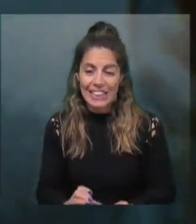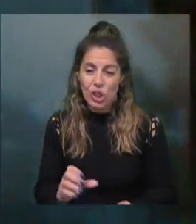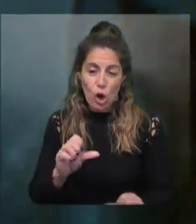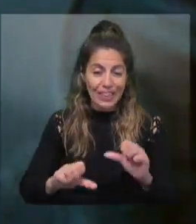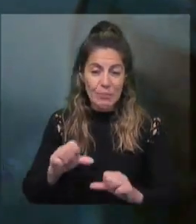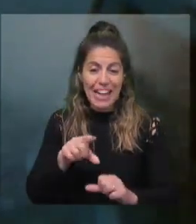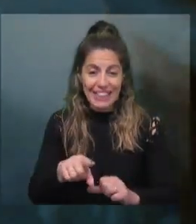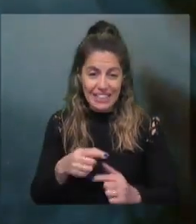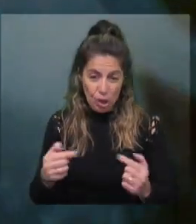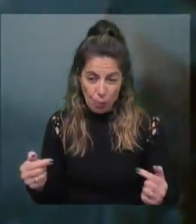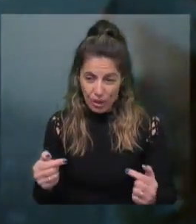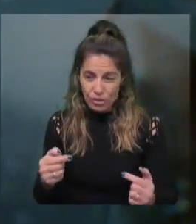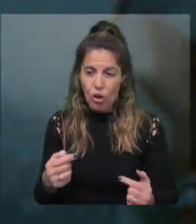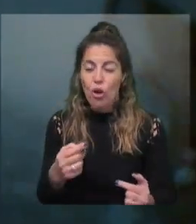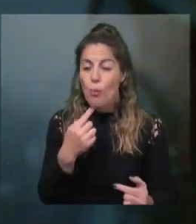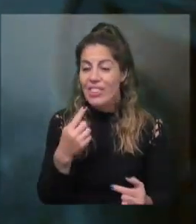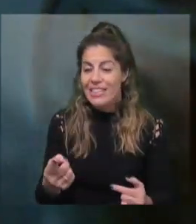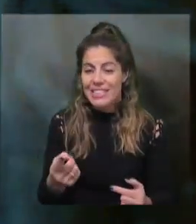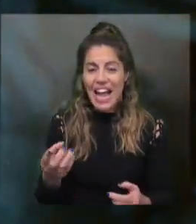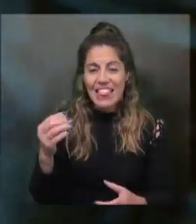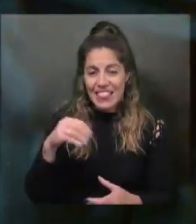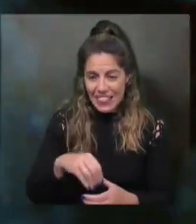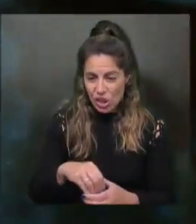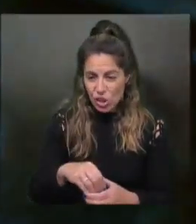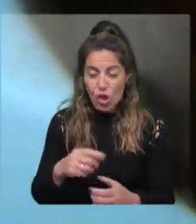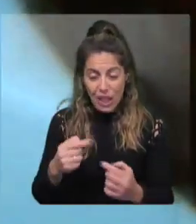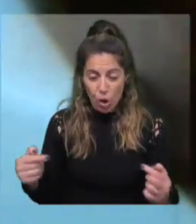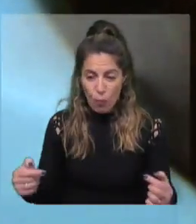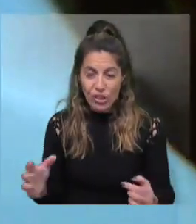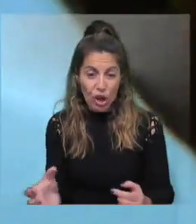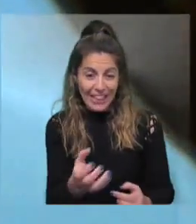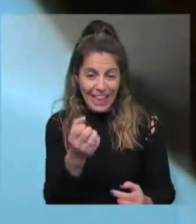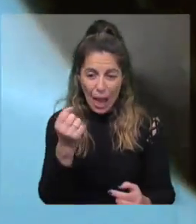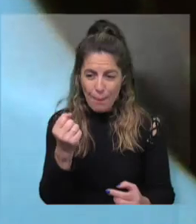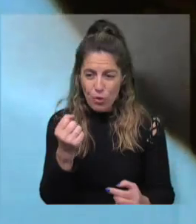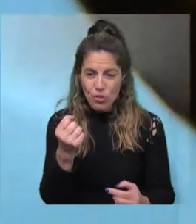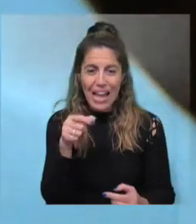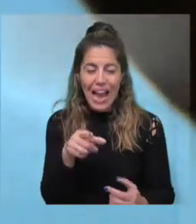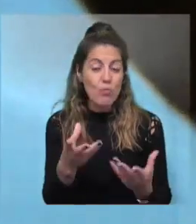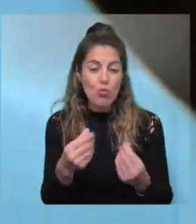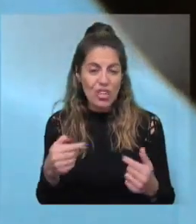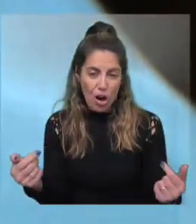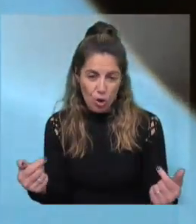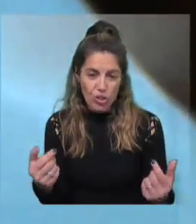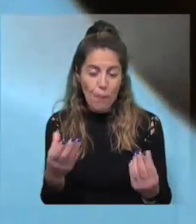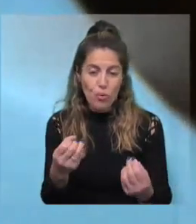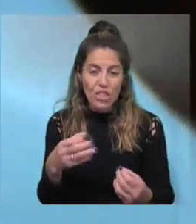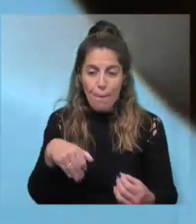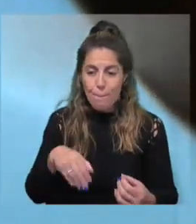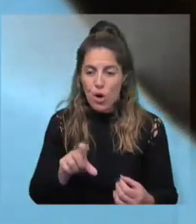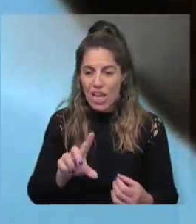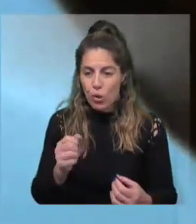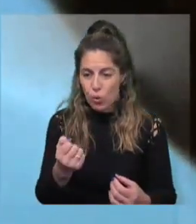compuesto. Porque como decía María, dentro del compuesto que nosotros extraemos, ahí hay muchas cosas, hay muchas moléculas,